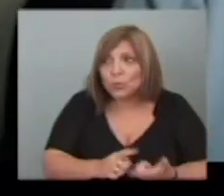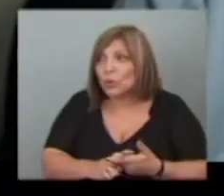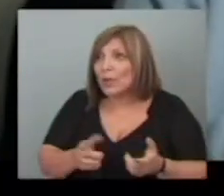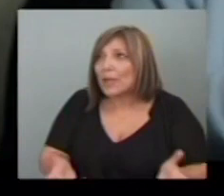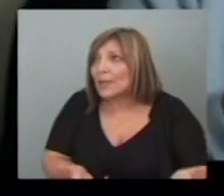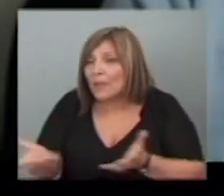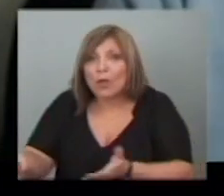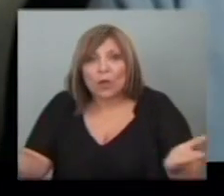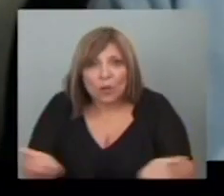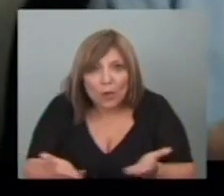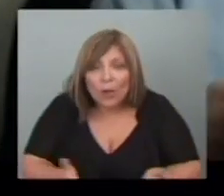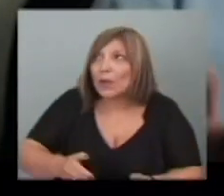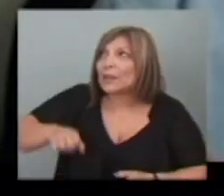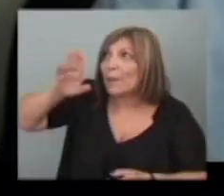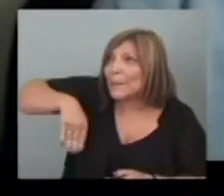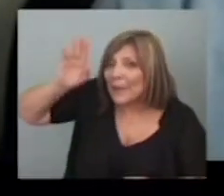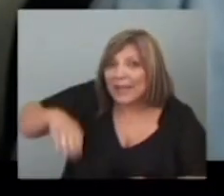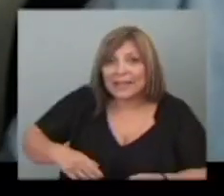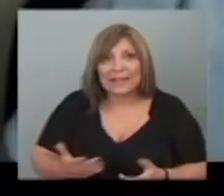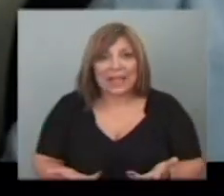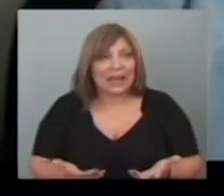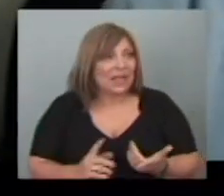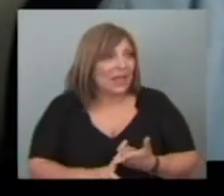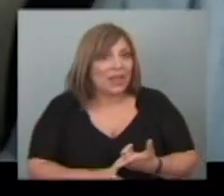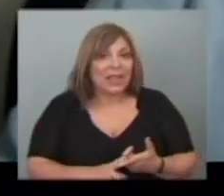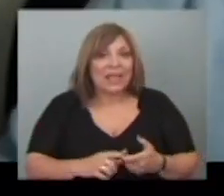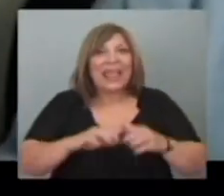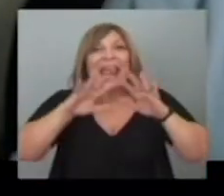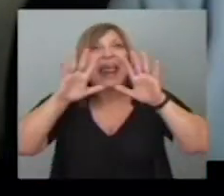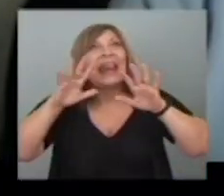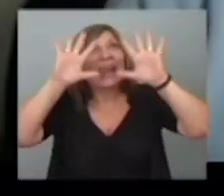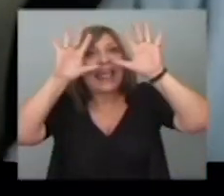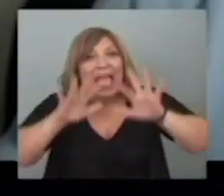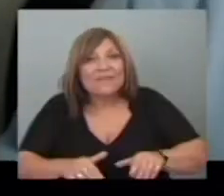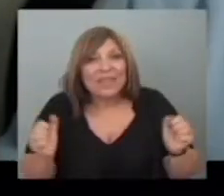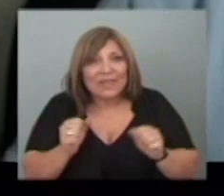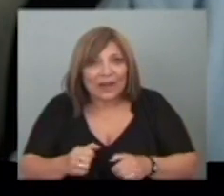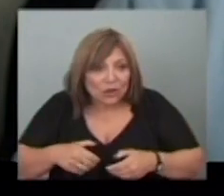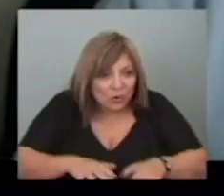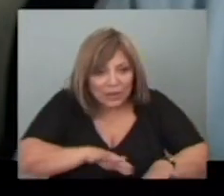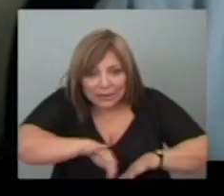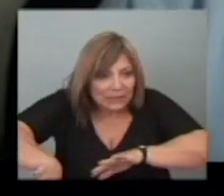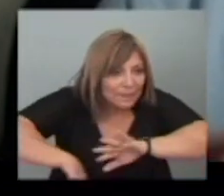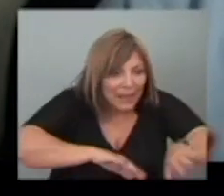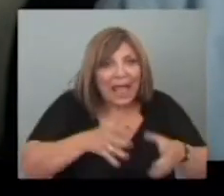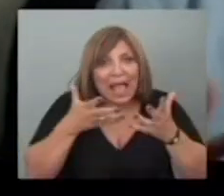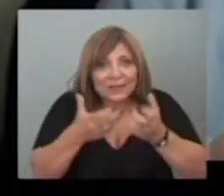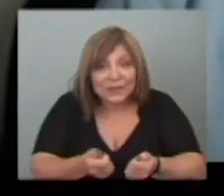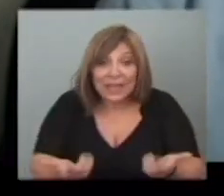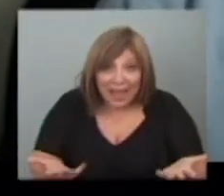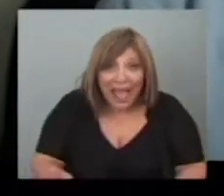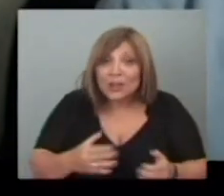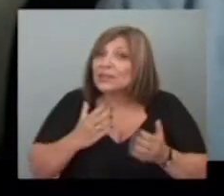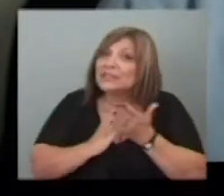a cortar pasto, a juntar, a remover nieve en invierno. Y claro, tienen que estar